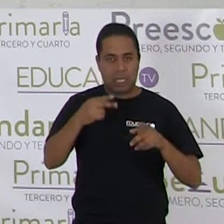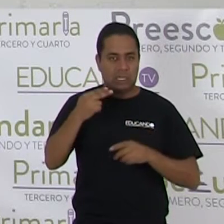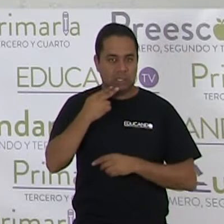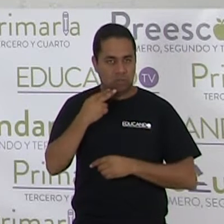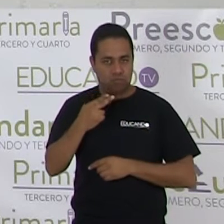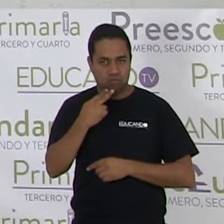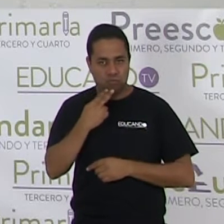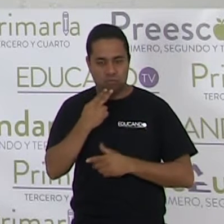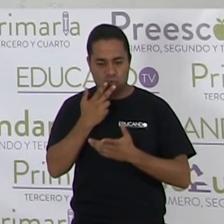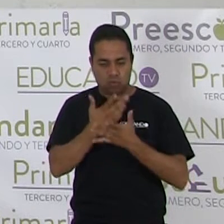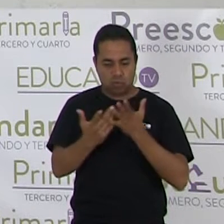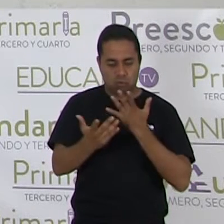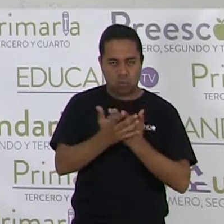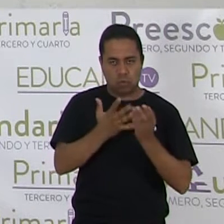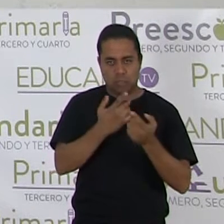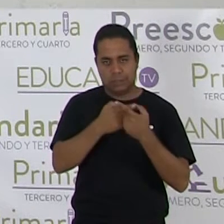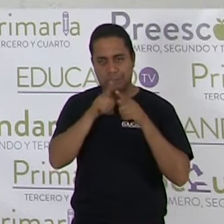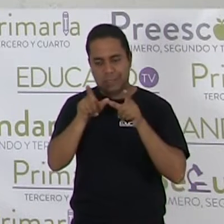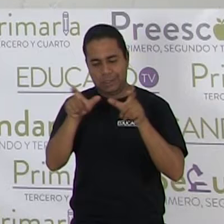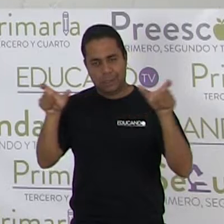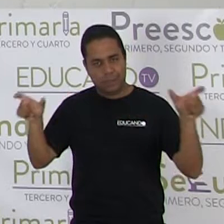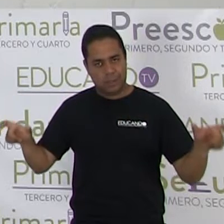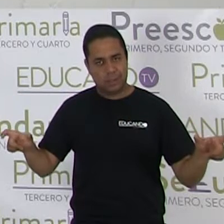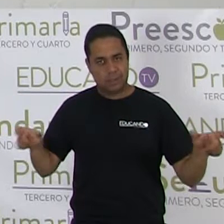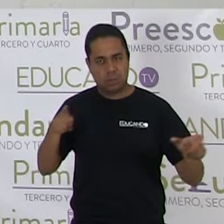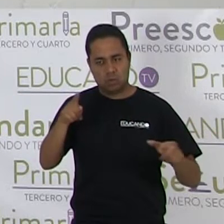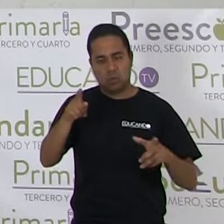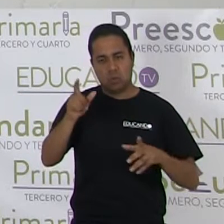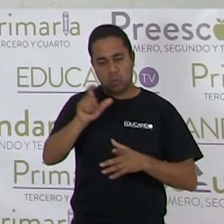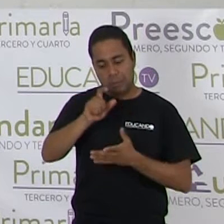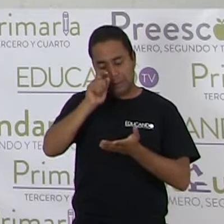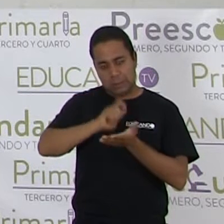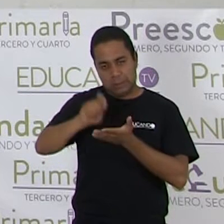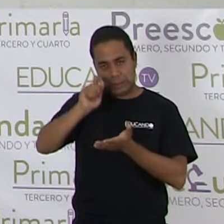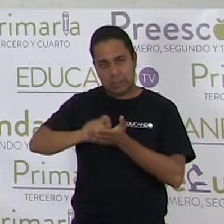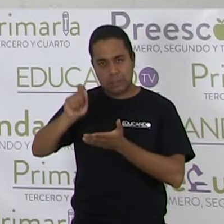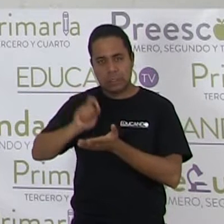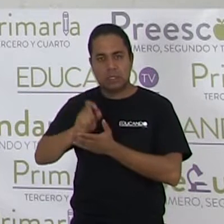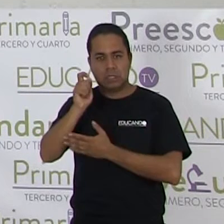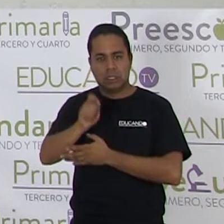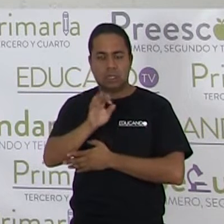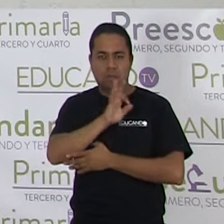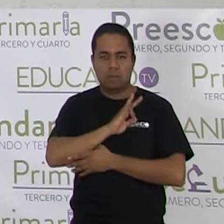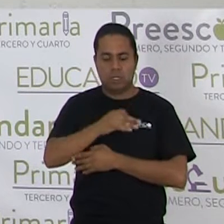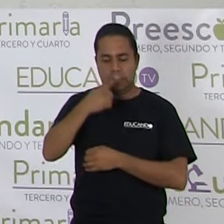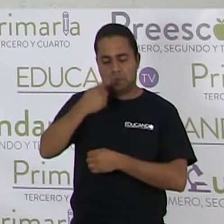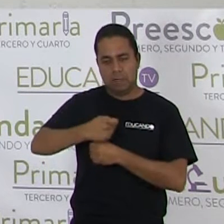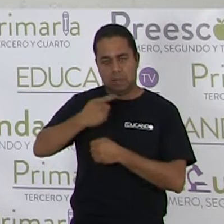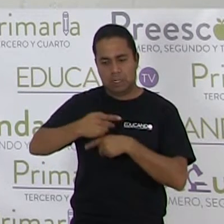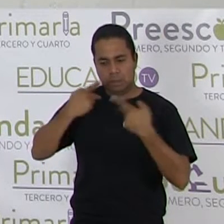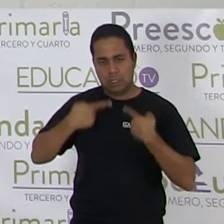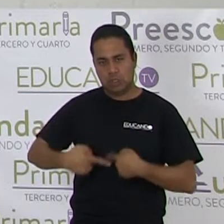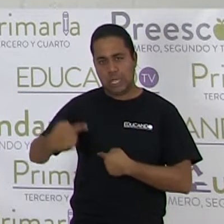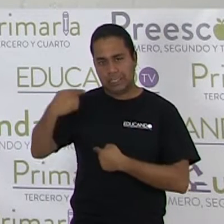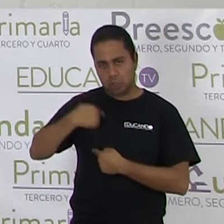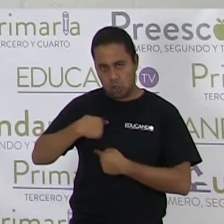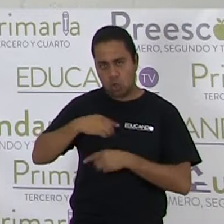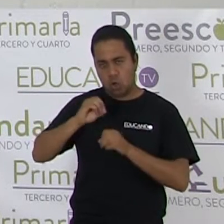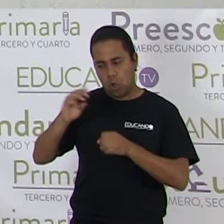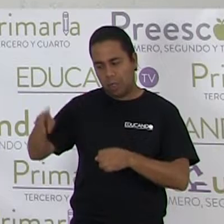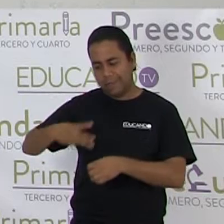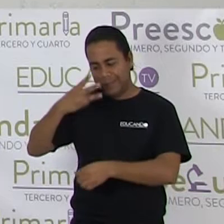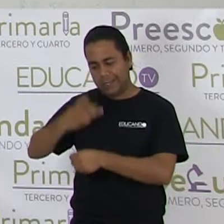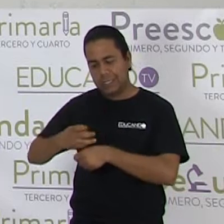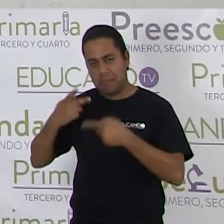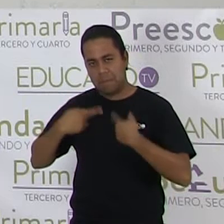y acuérdate que al momento de escribir podemos escribir en primera persona o en